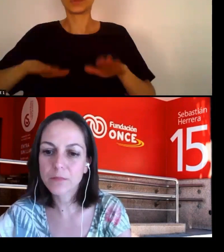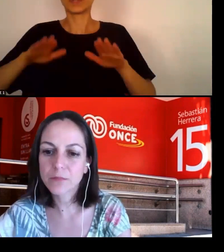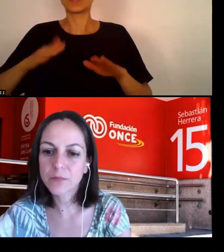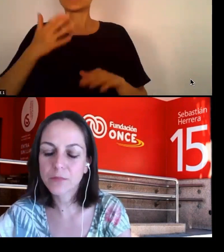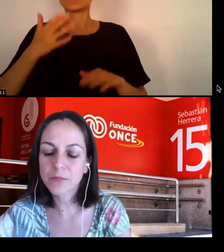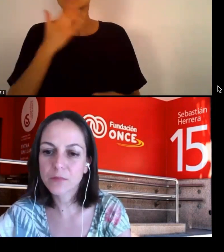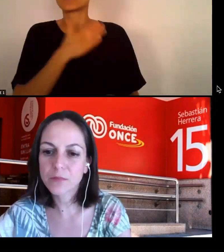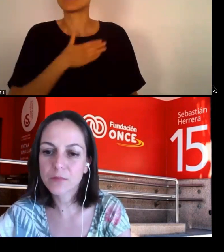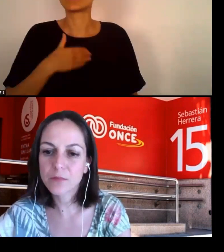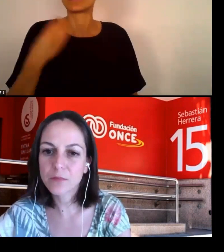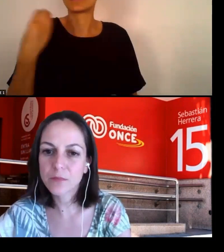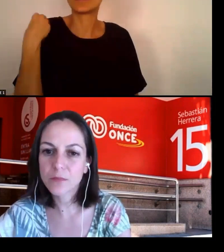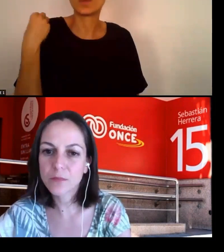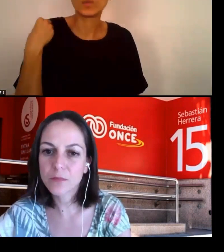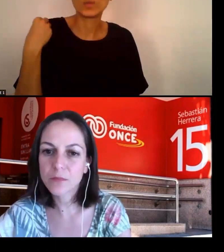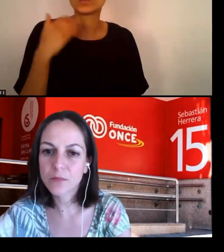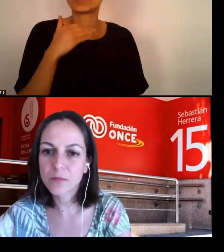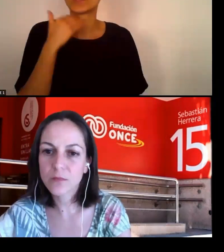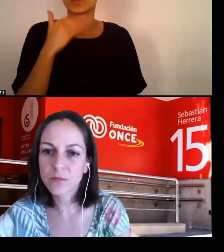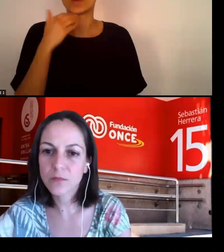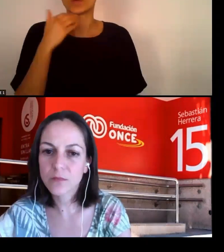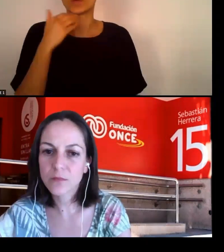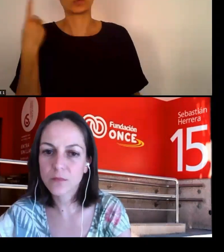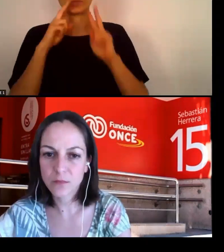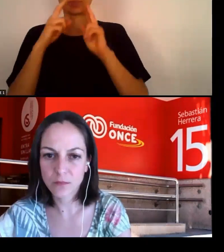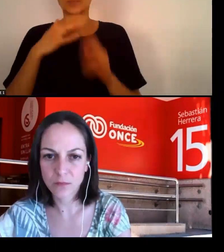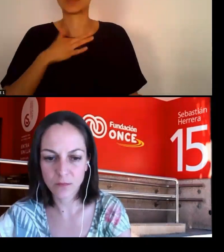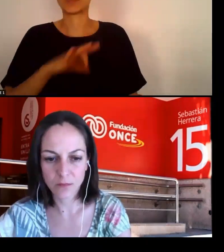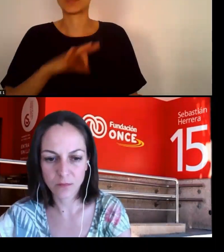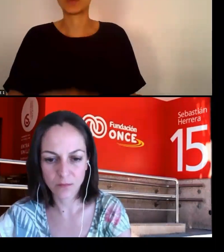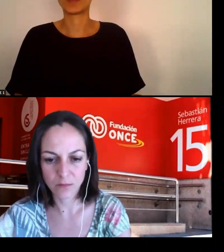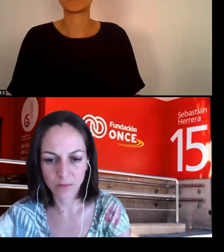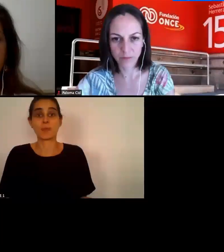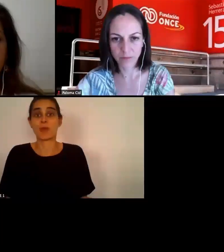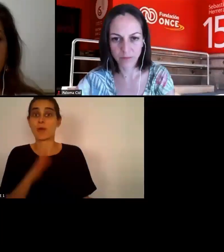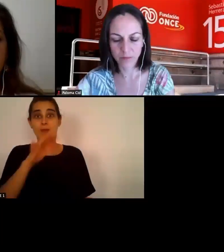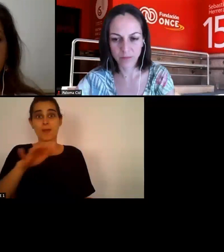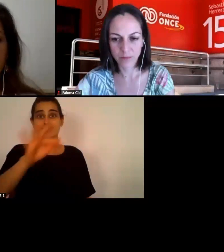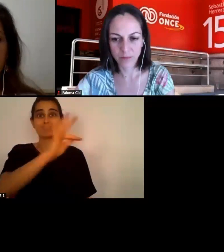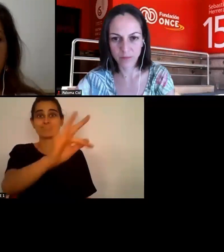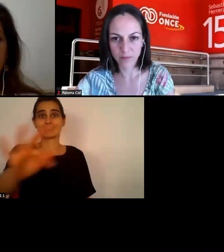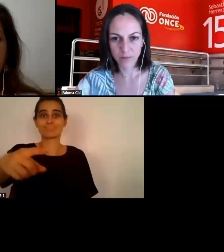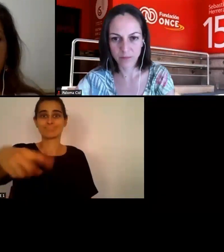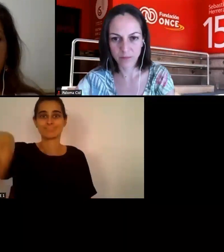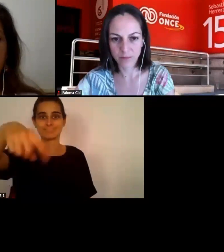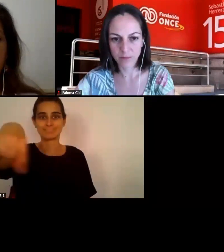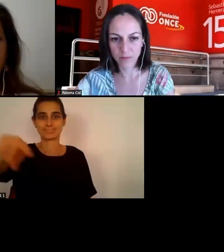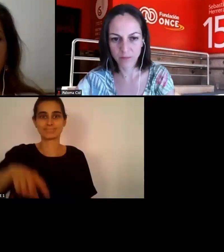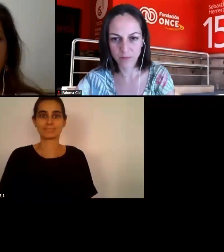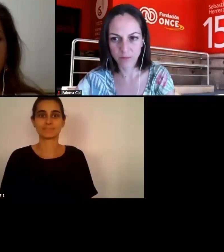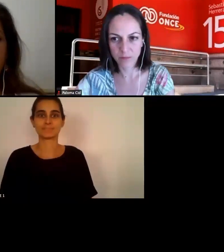tengáis o que queráis plantear. Así que nada, es vuestro turno.